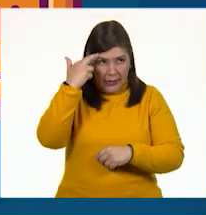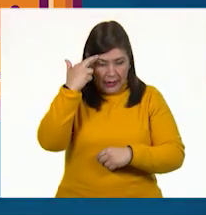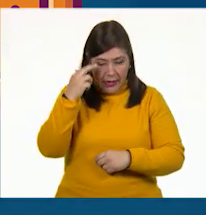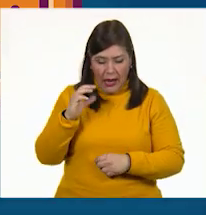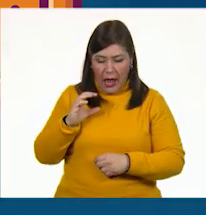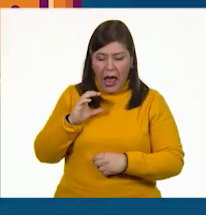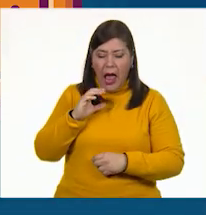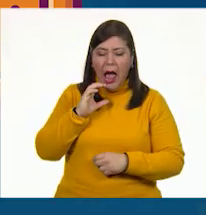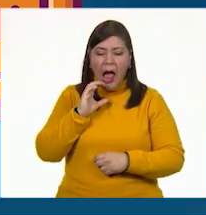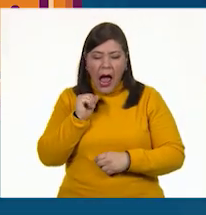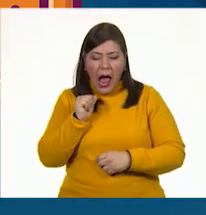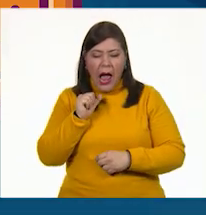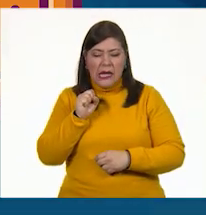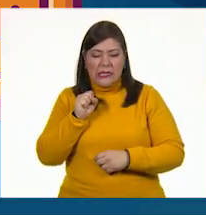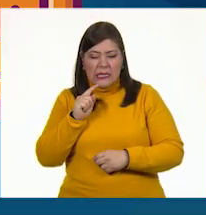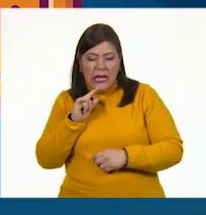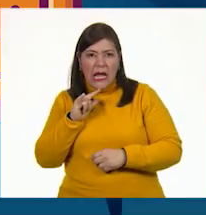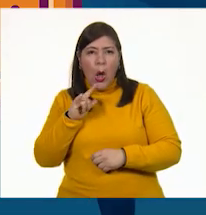Castillo.